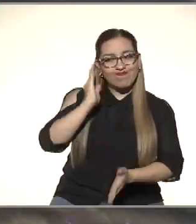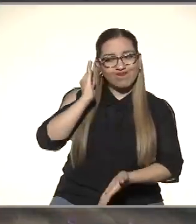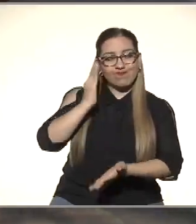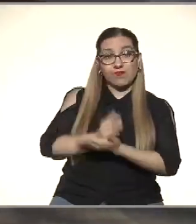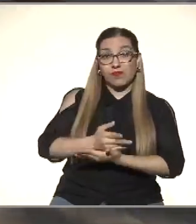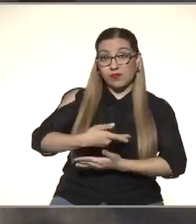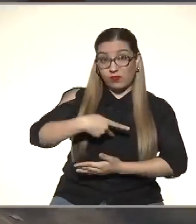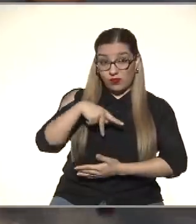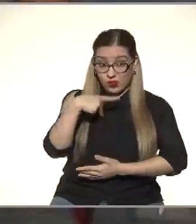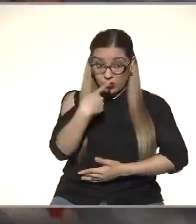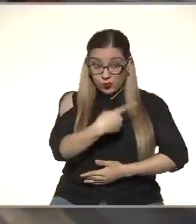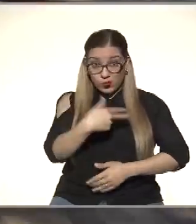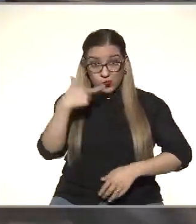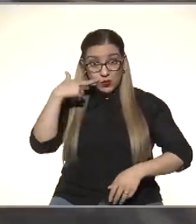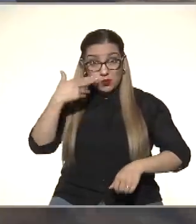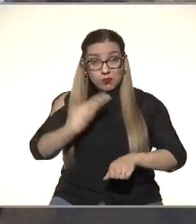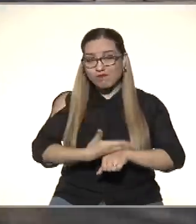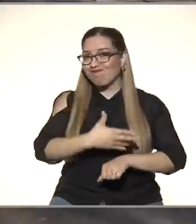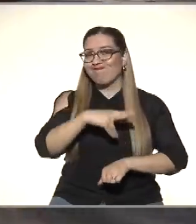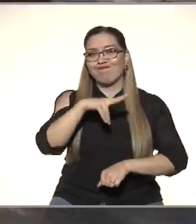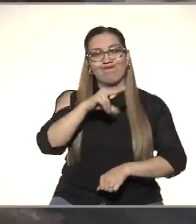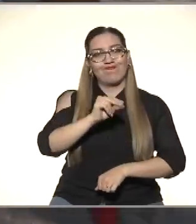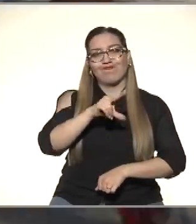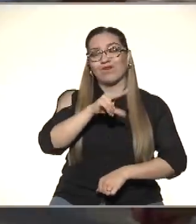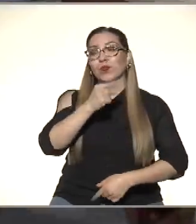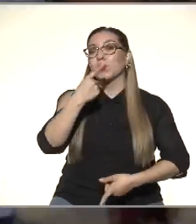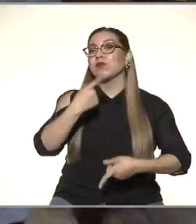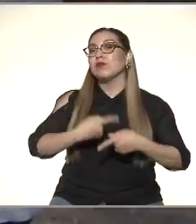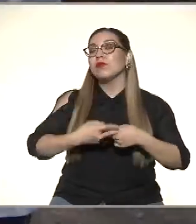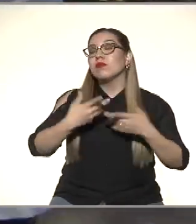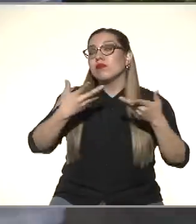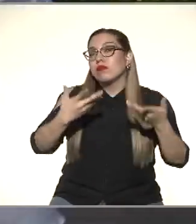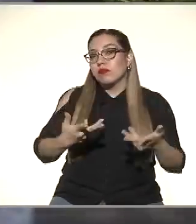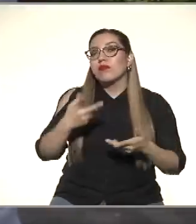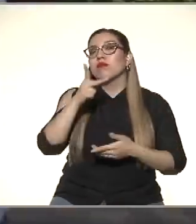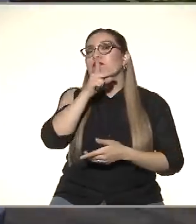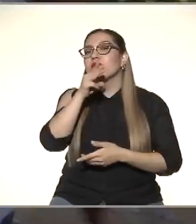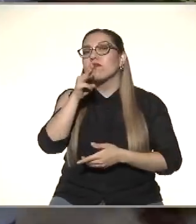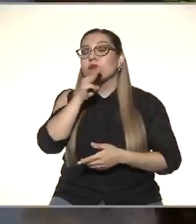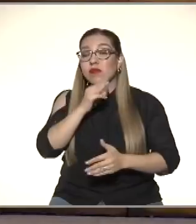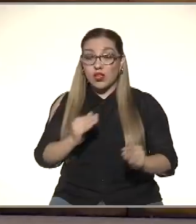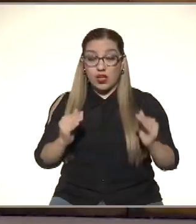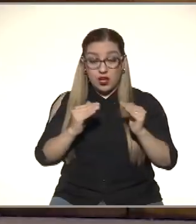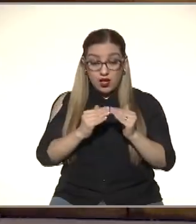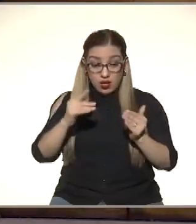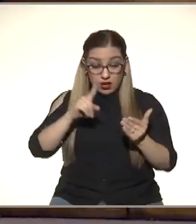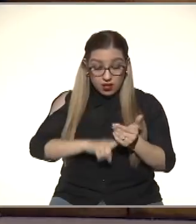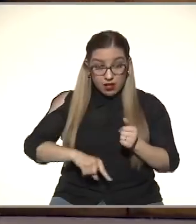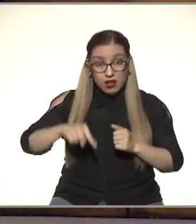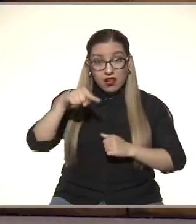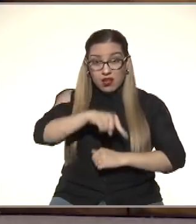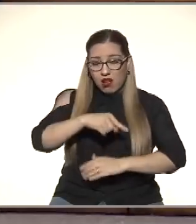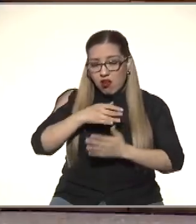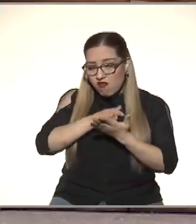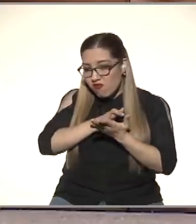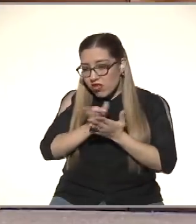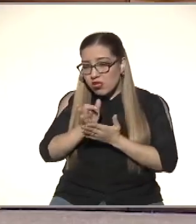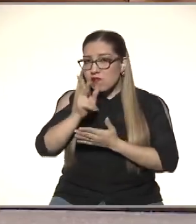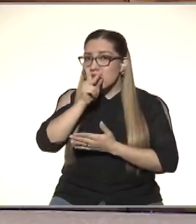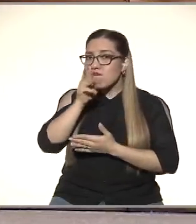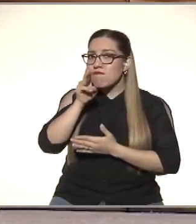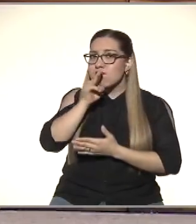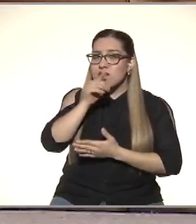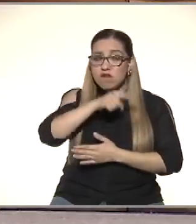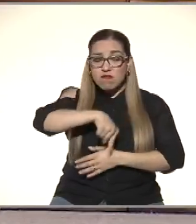depende de ellos. ¿Qué pueden hacer los hijos cuando en casa hay una infidelidad? ¿Por qué no deben asumirla como